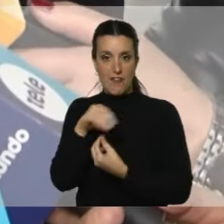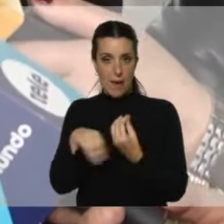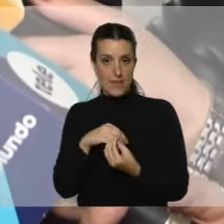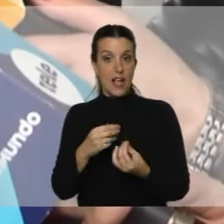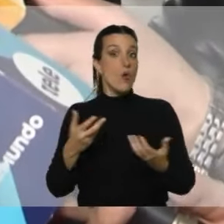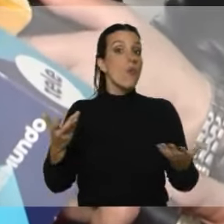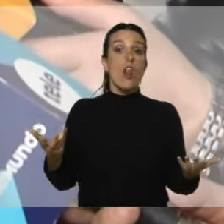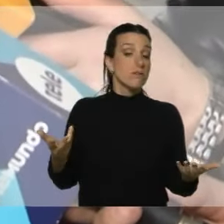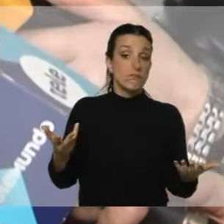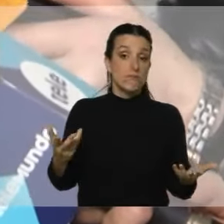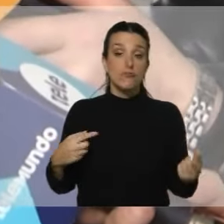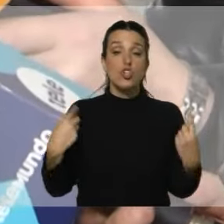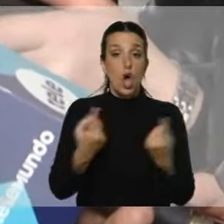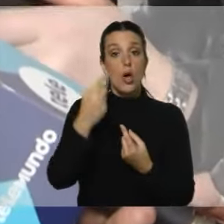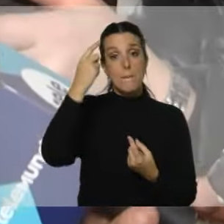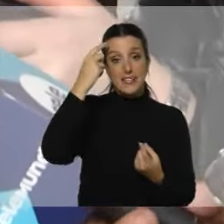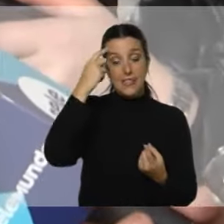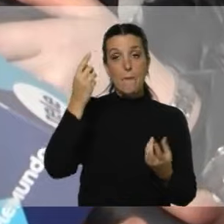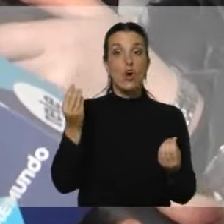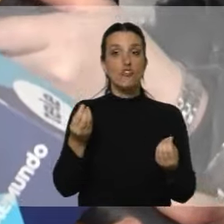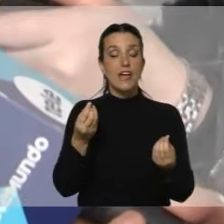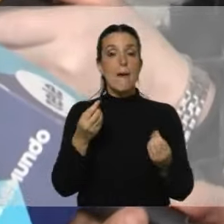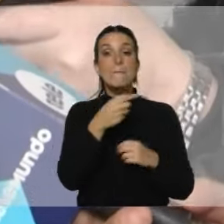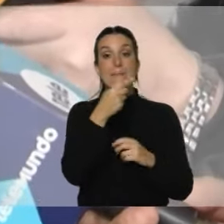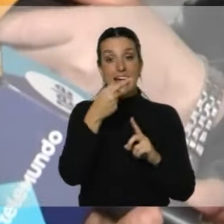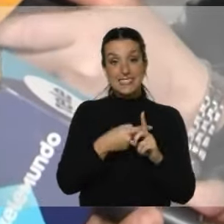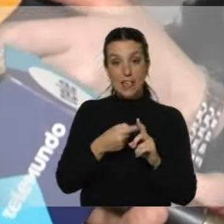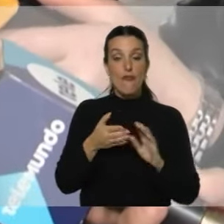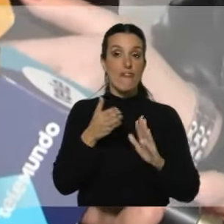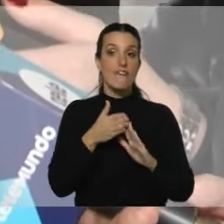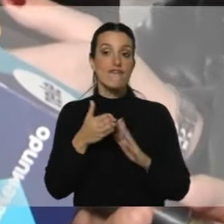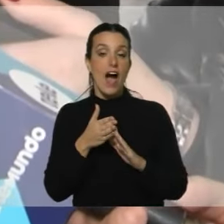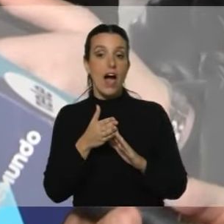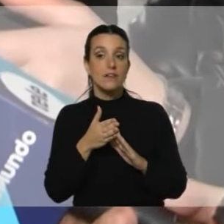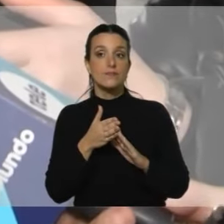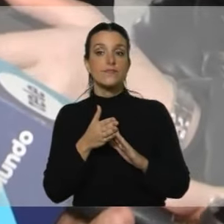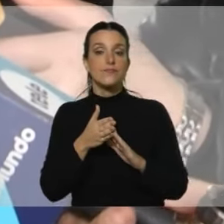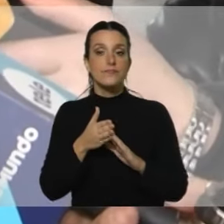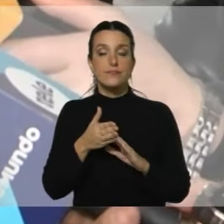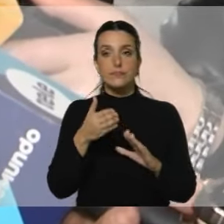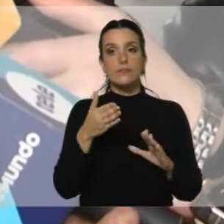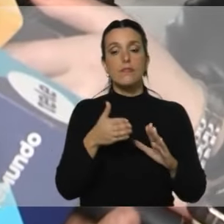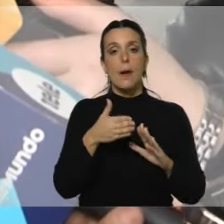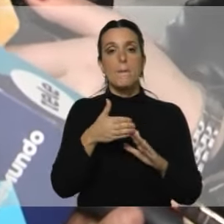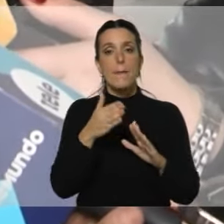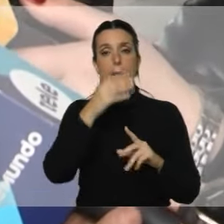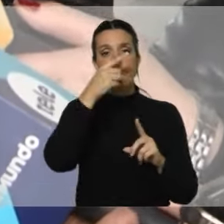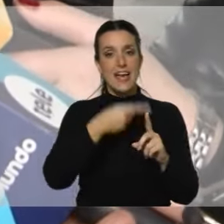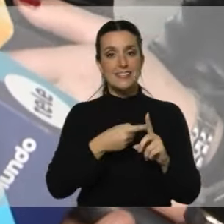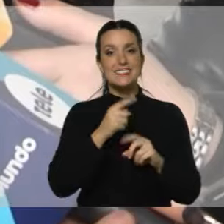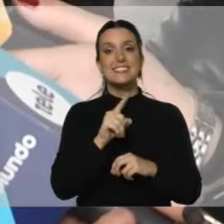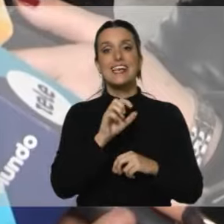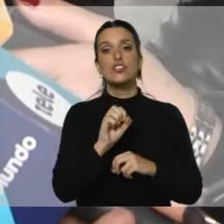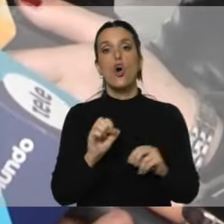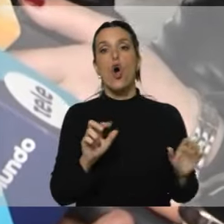y bueno, estamos pensando en que este mes vamos a estar interviniendo, al final de mes vamos a estar en